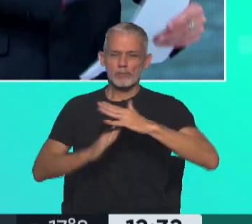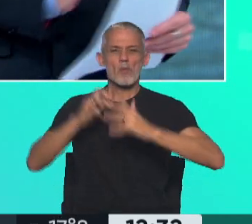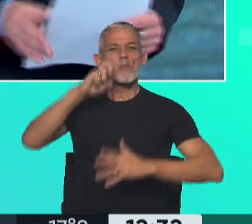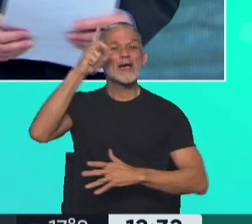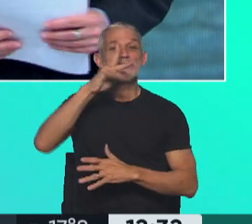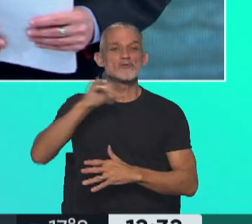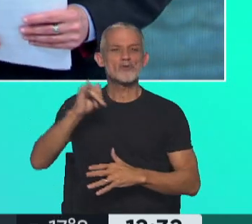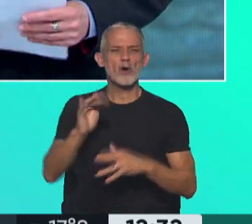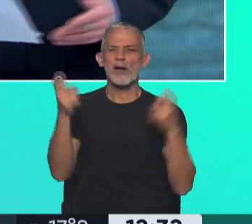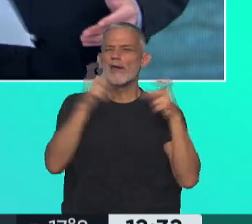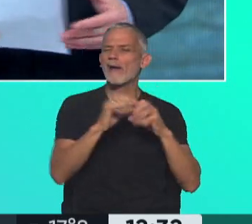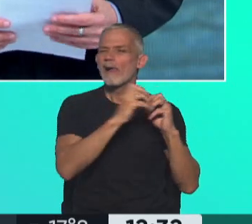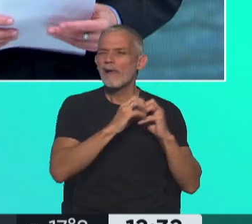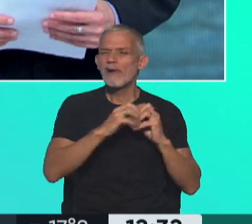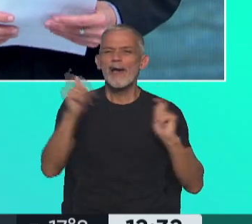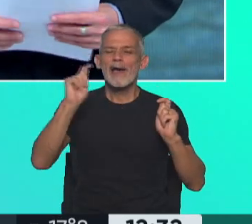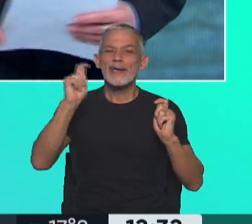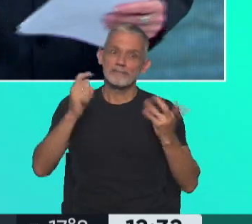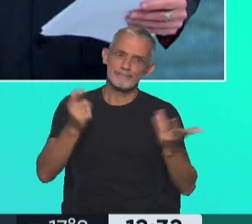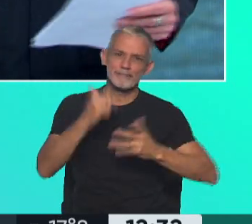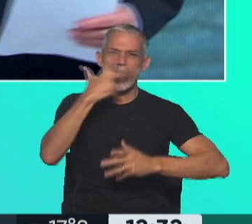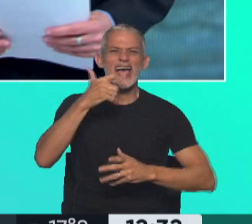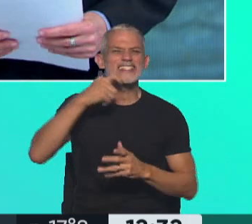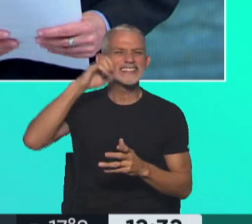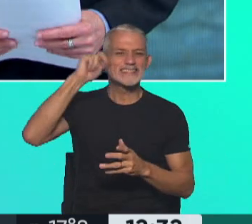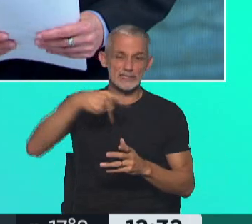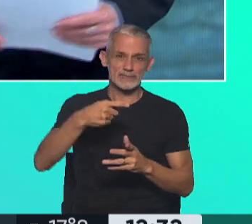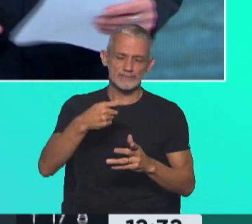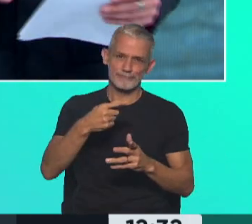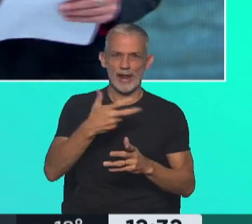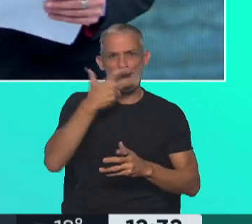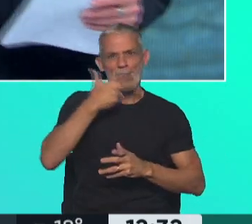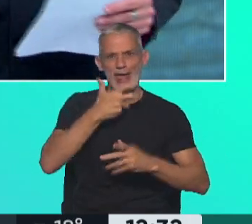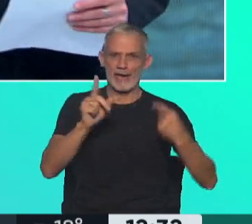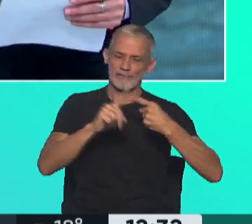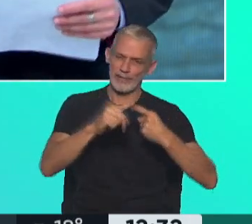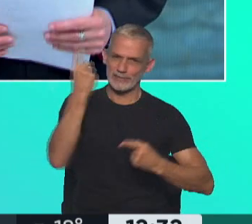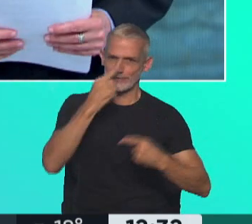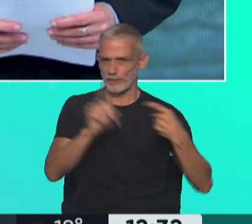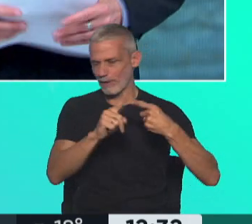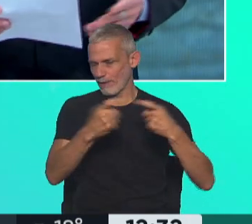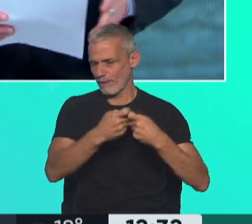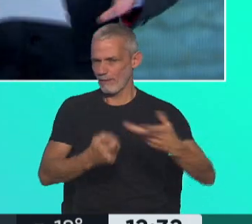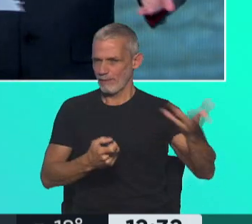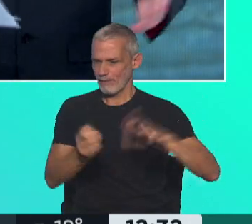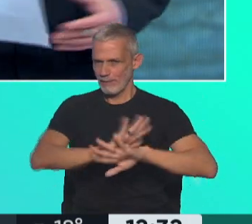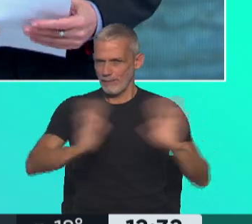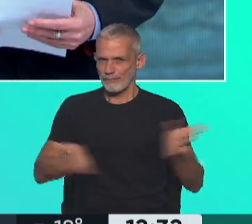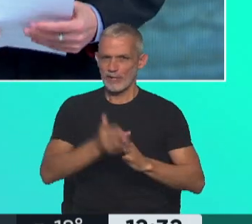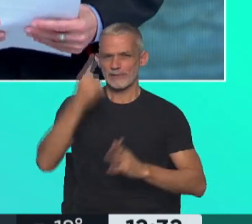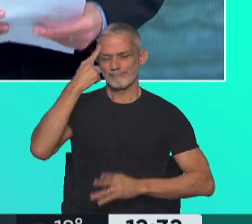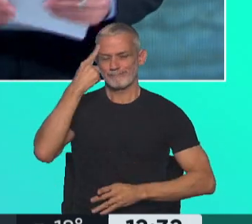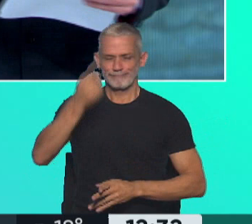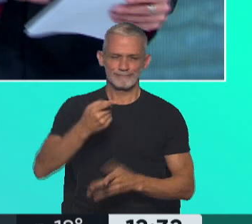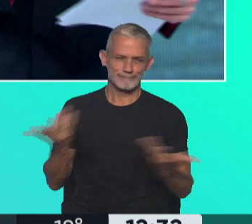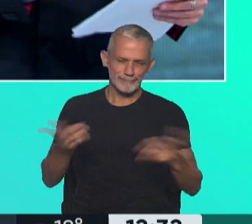puenzo estaba reunido con el señor hastings el este director de netflix que ya daba un poco la tendencia o la idea de por dónde